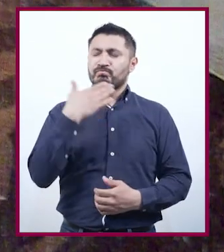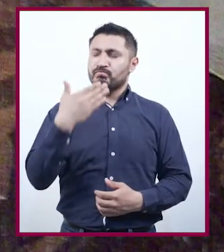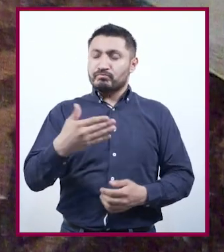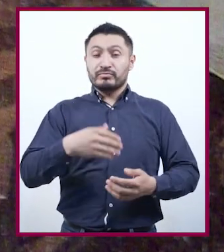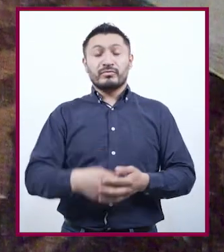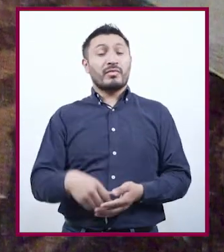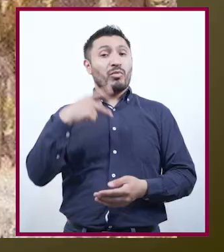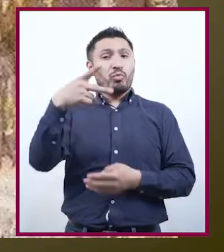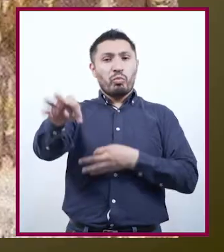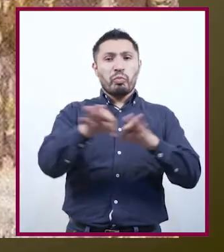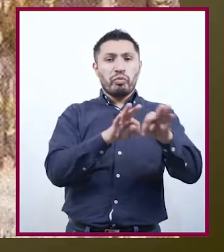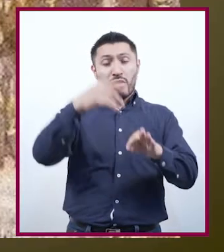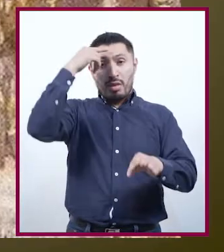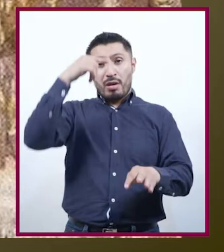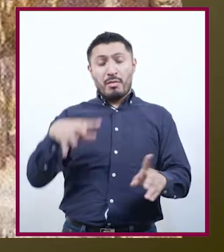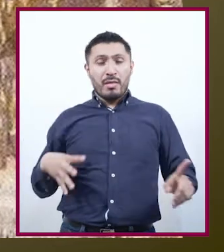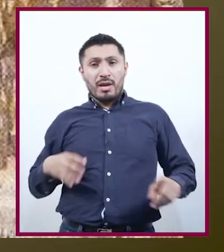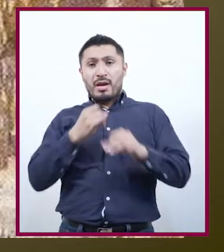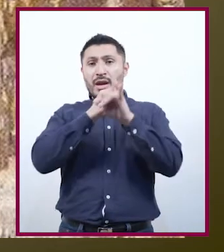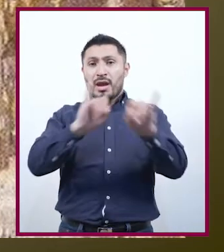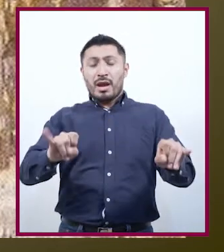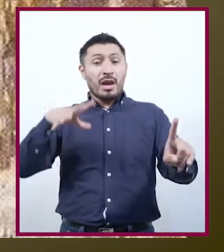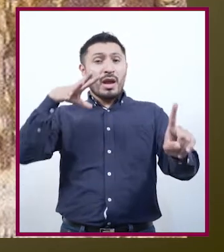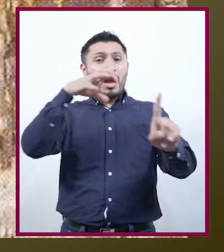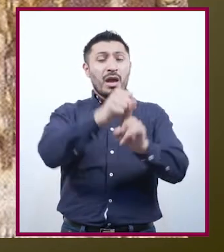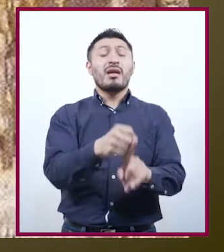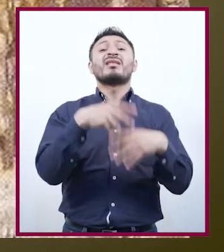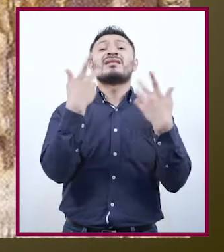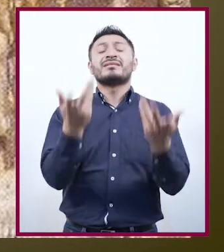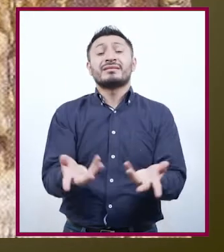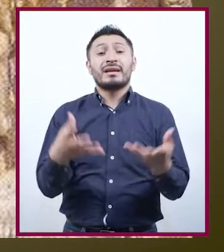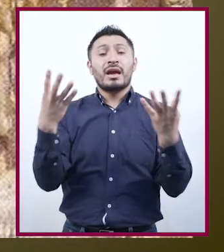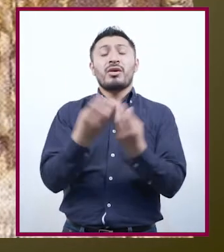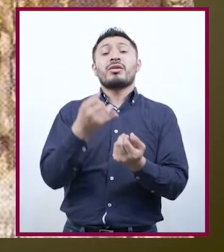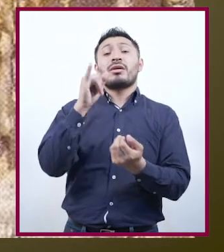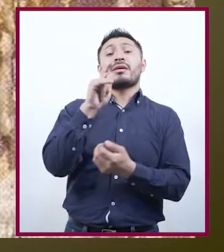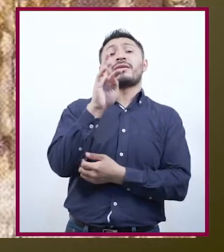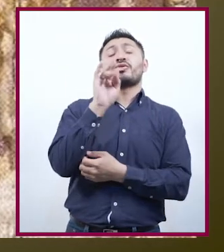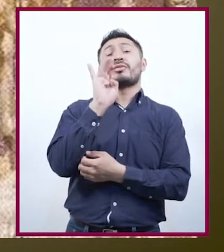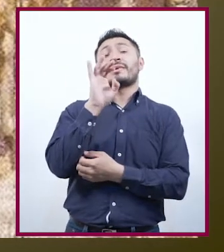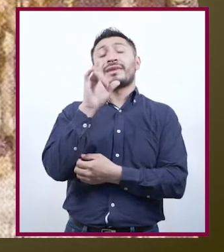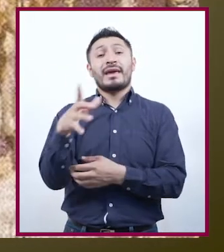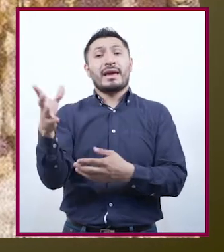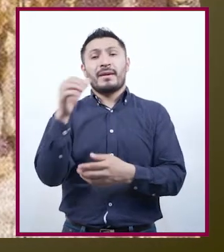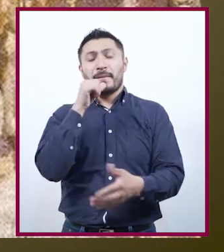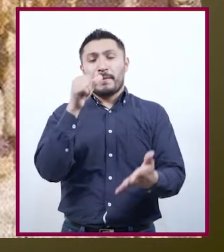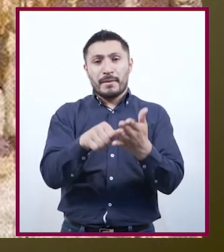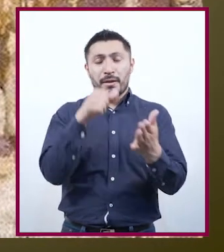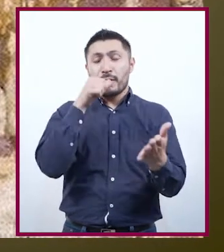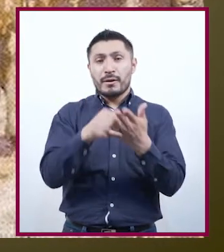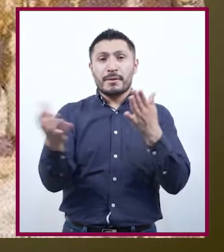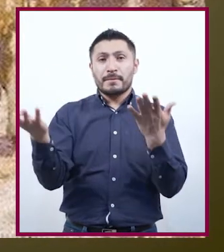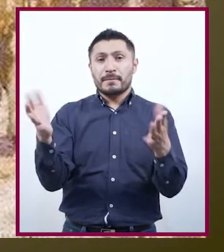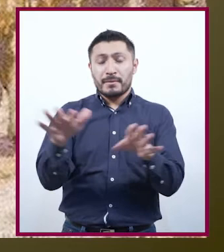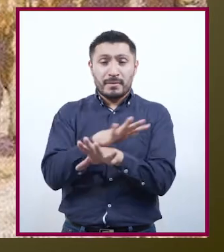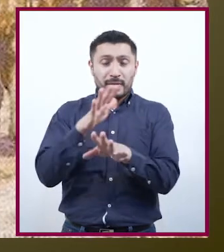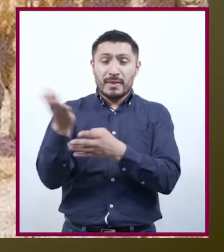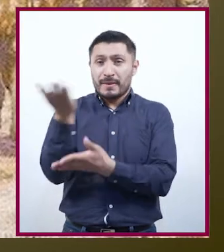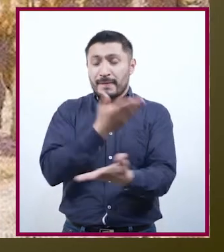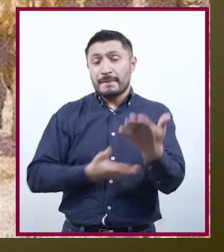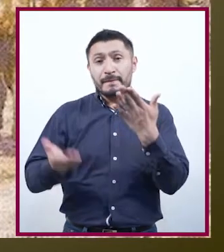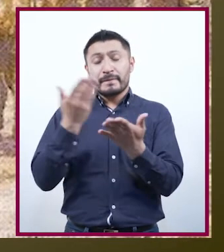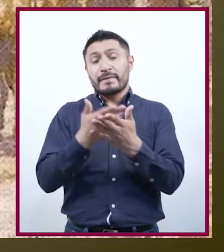corazón. Su gran labor para la consumación de la independencia fue que junto con Iturbide intercambió varias